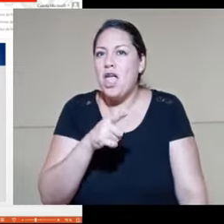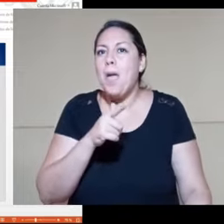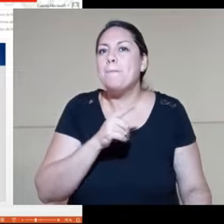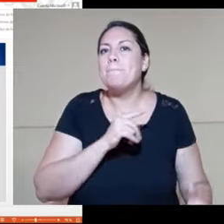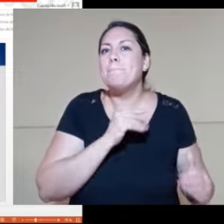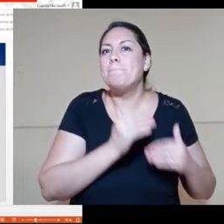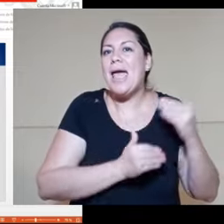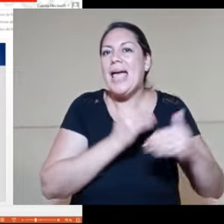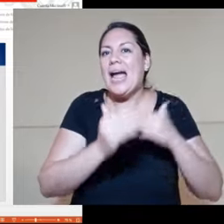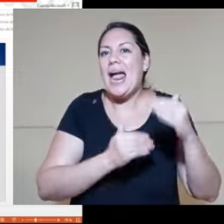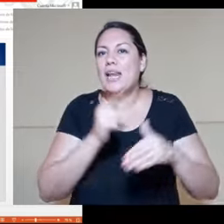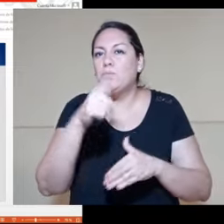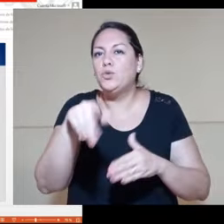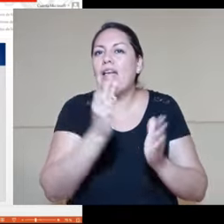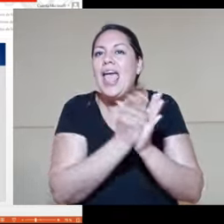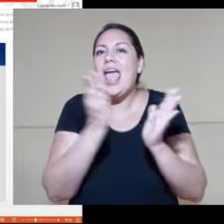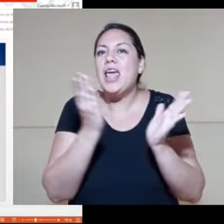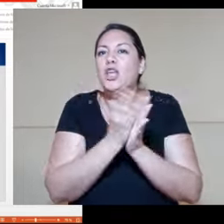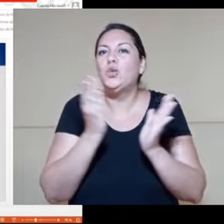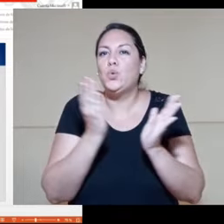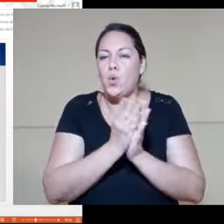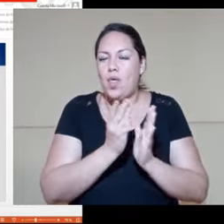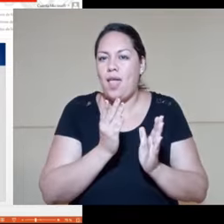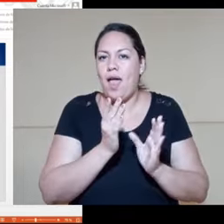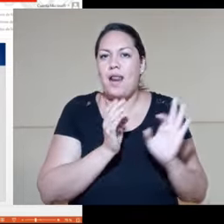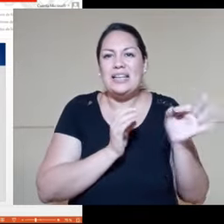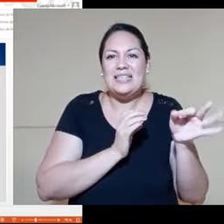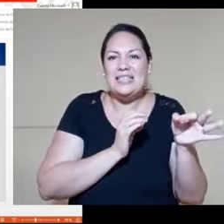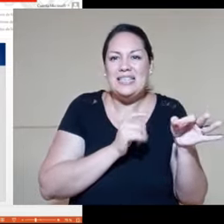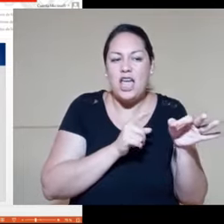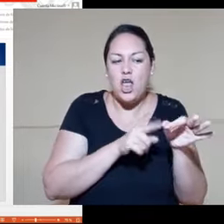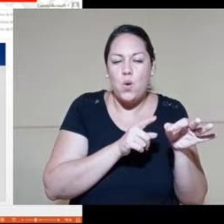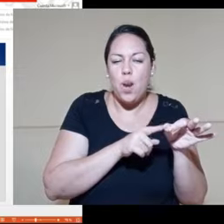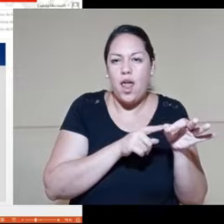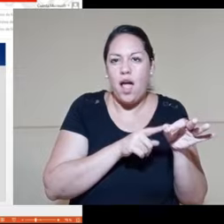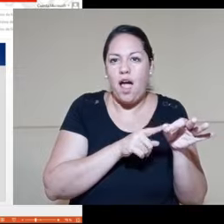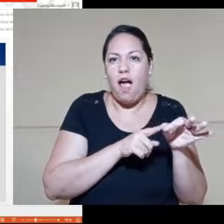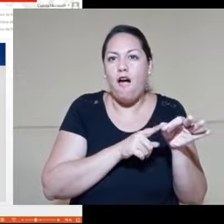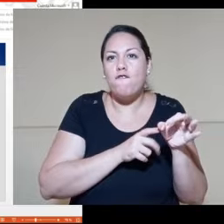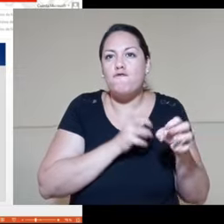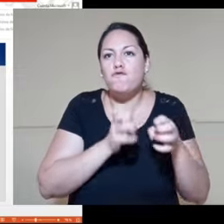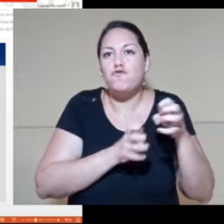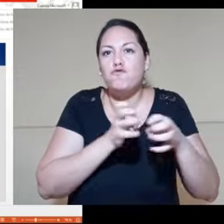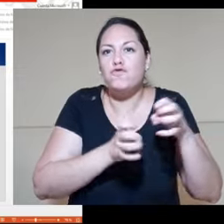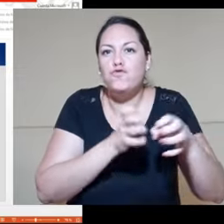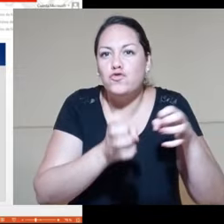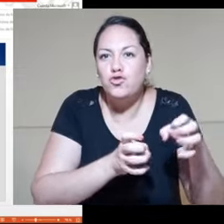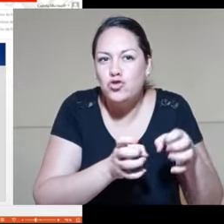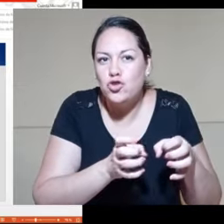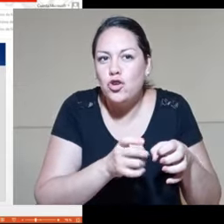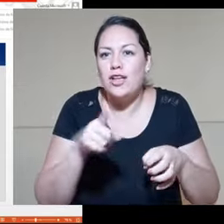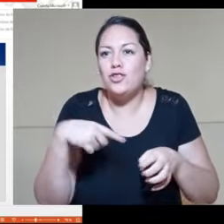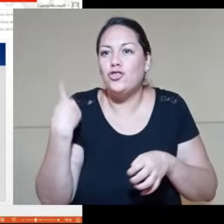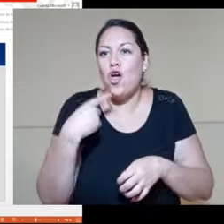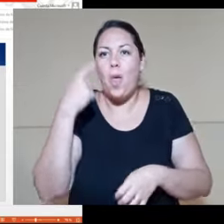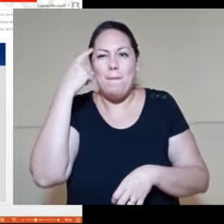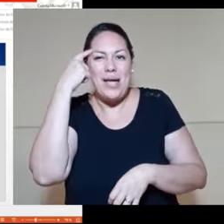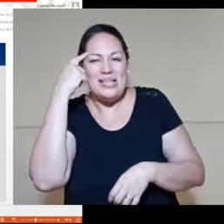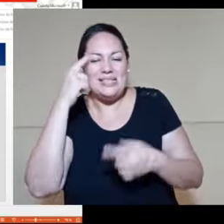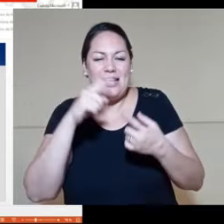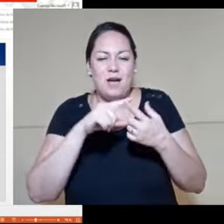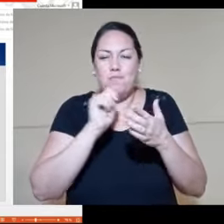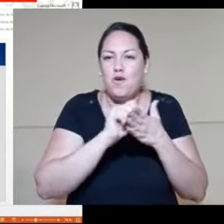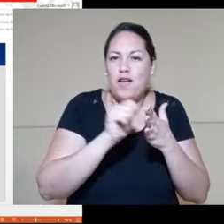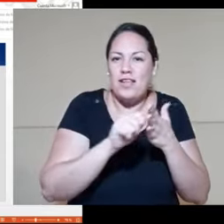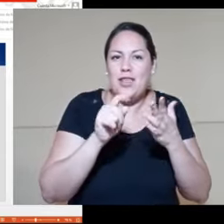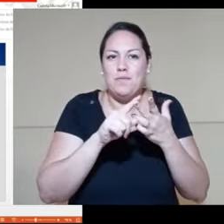¿Sí? ¿Se entiende? Este es el mecanismo que ustedes tienen que estudiar, porque es el mecanismo por el cual la célula funciona, y